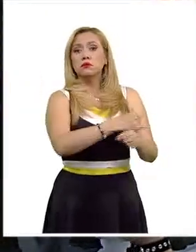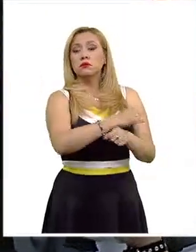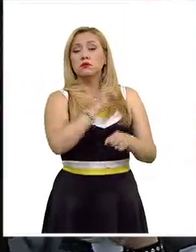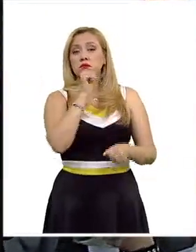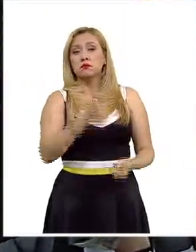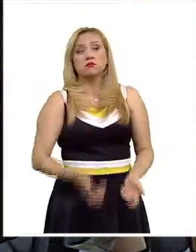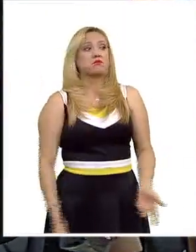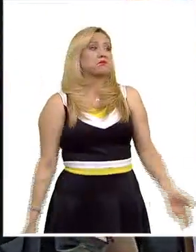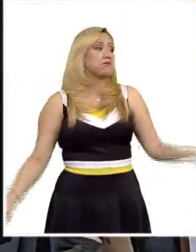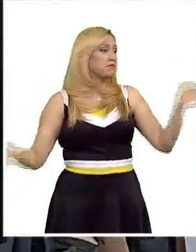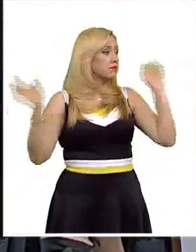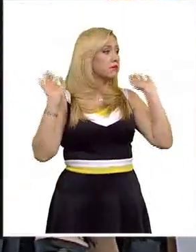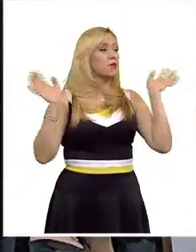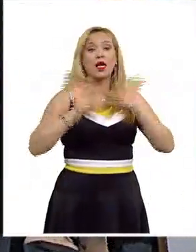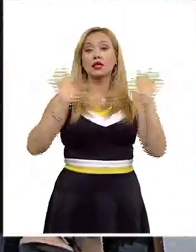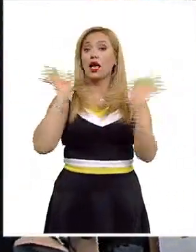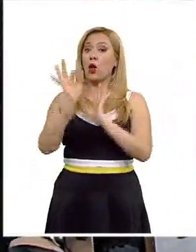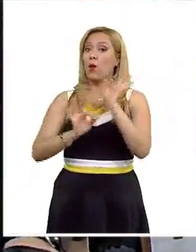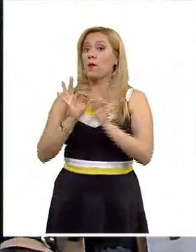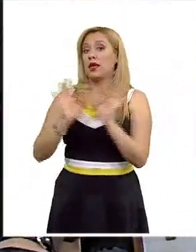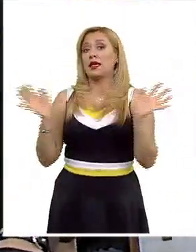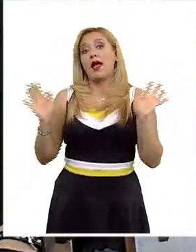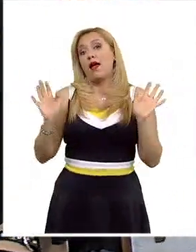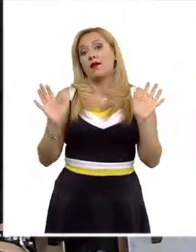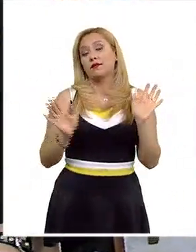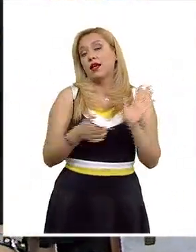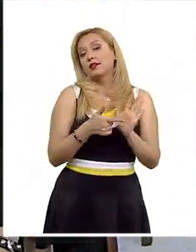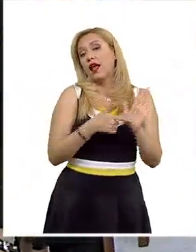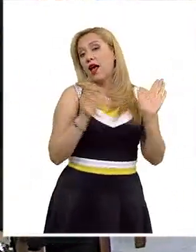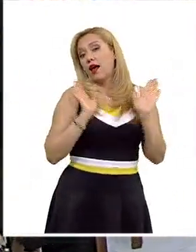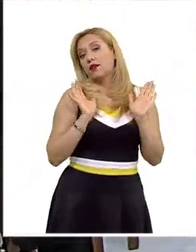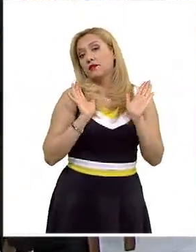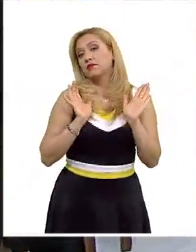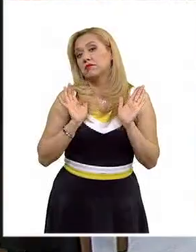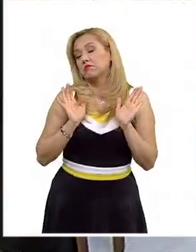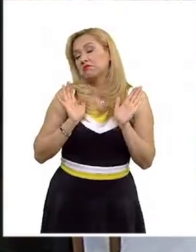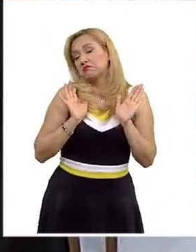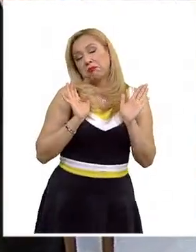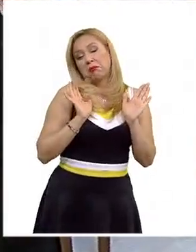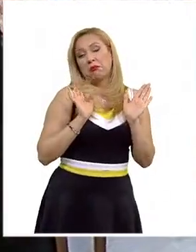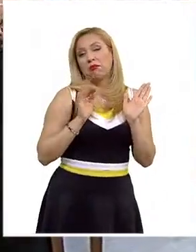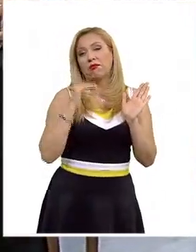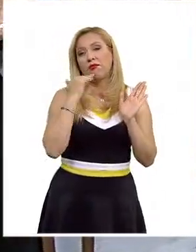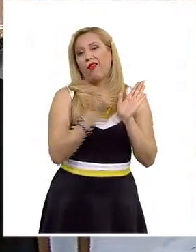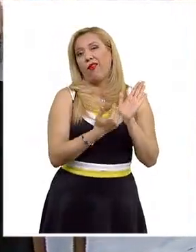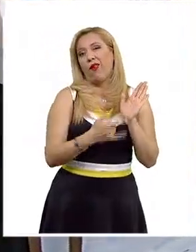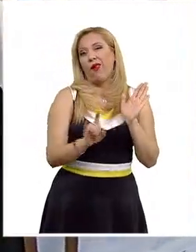claro, pues van a salir a decir, ya cumplimos, ¿no? Aquí está nuestro protocolo, escueto,